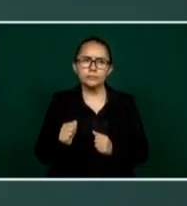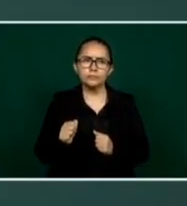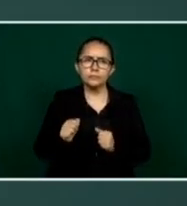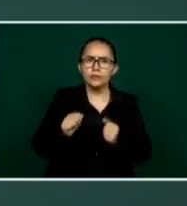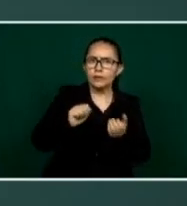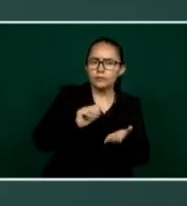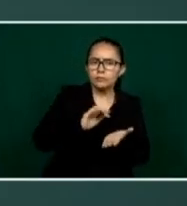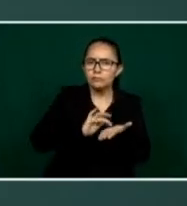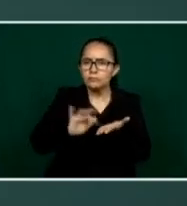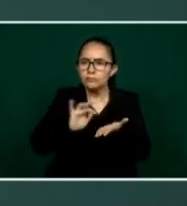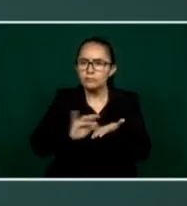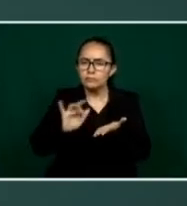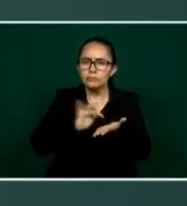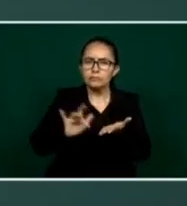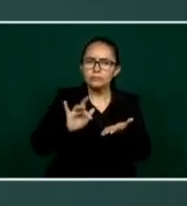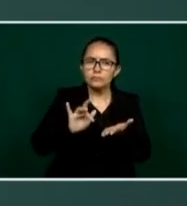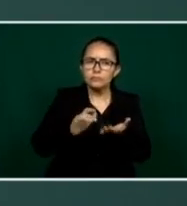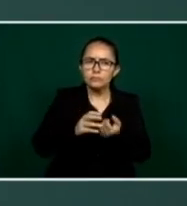nivel superior.